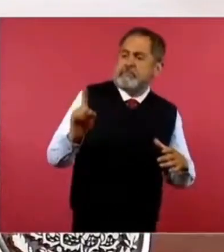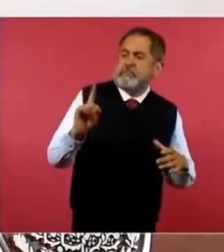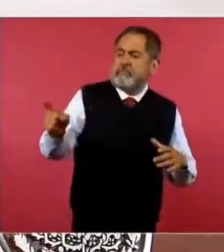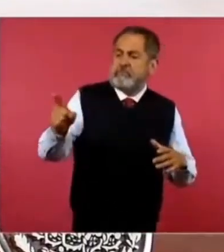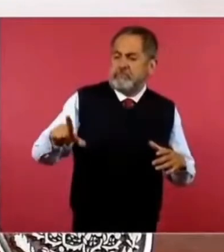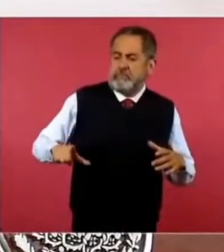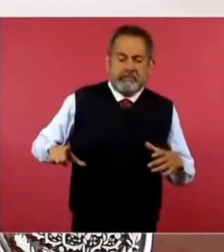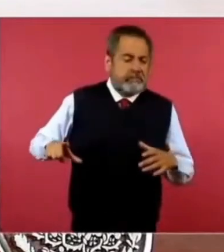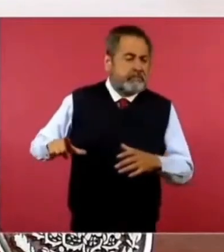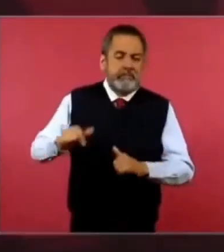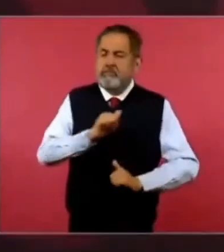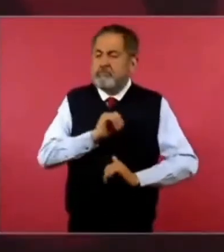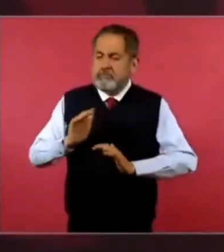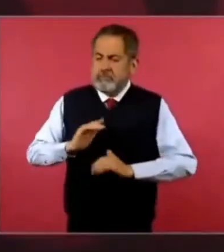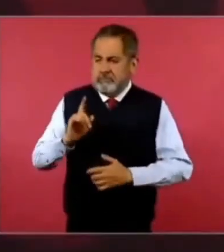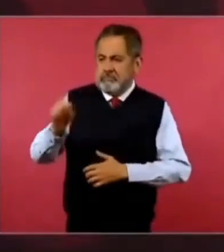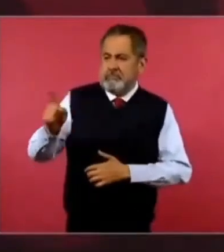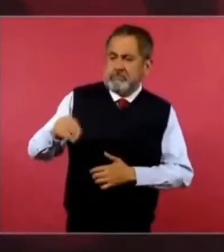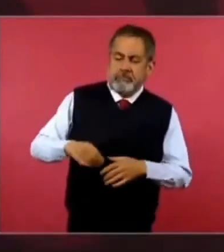utilizados